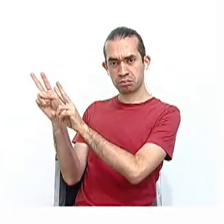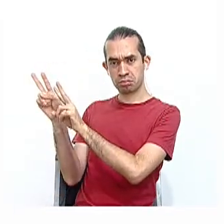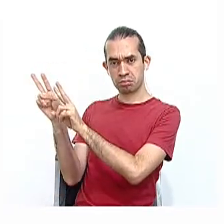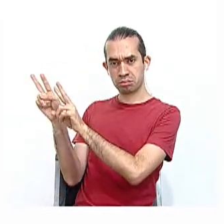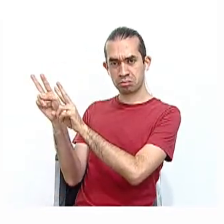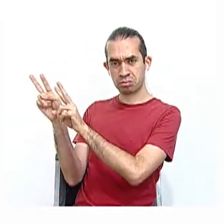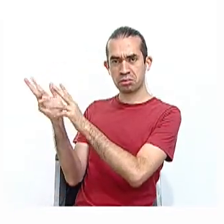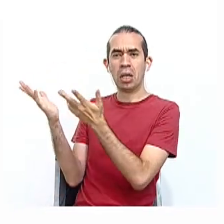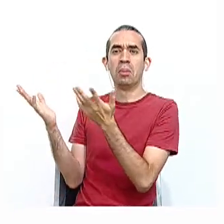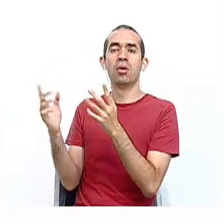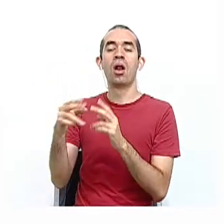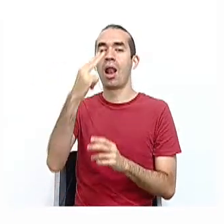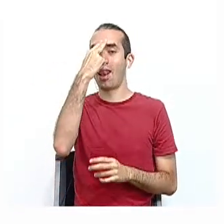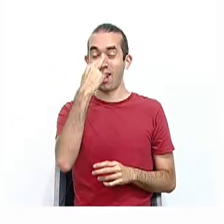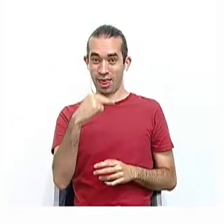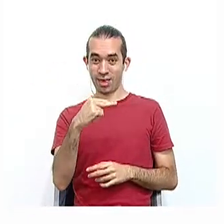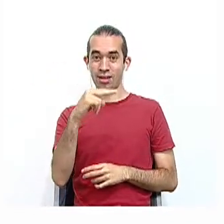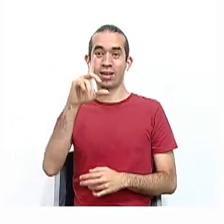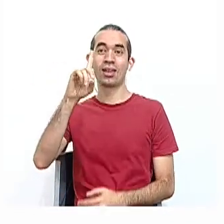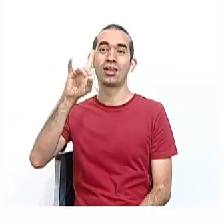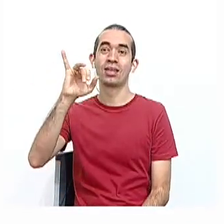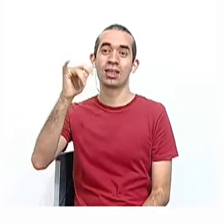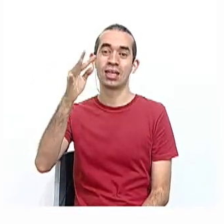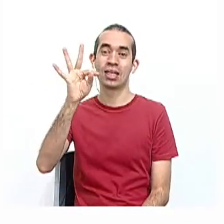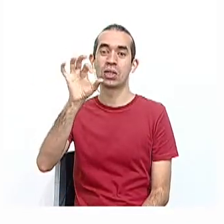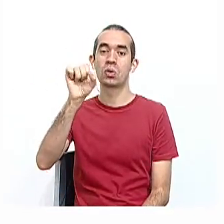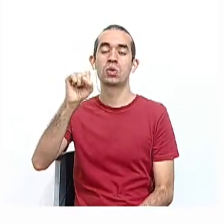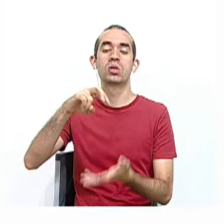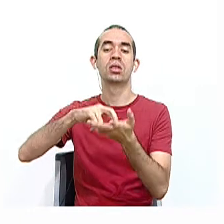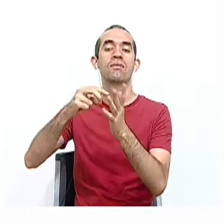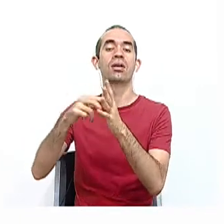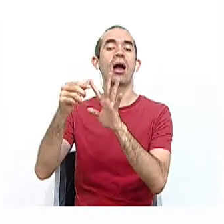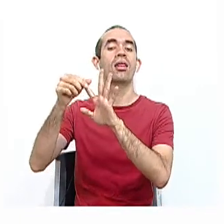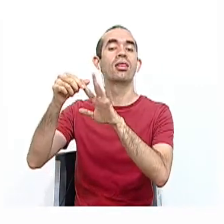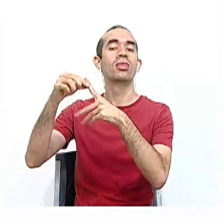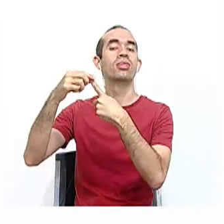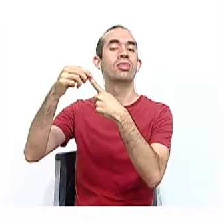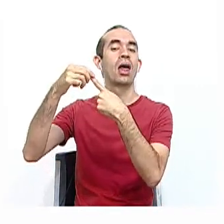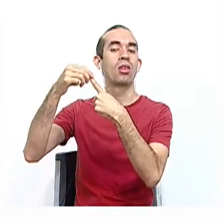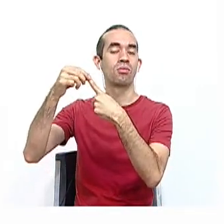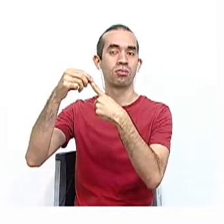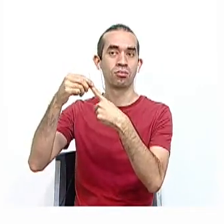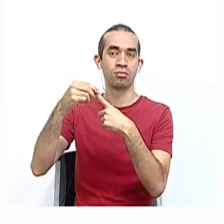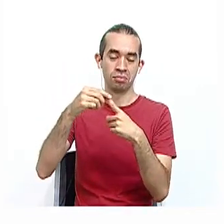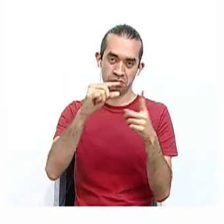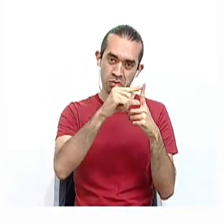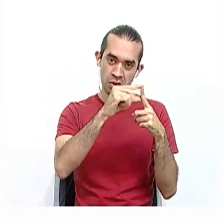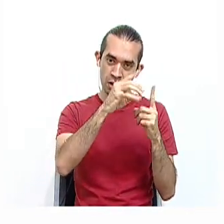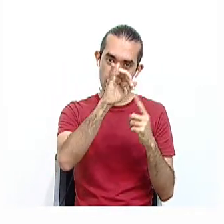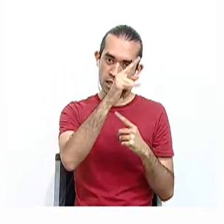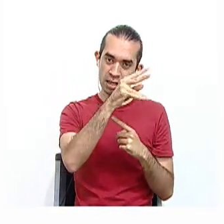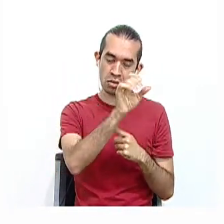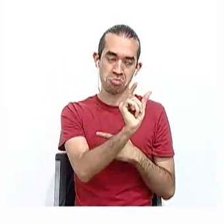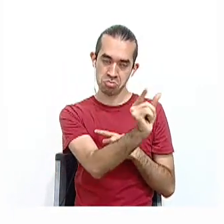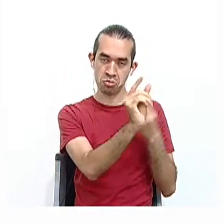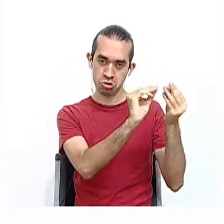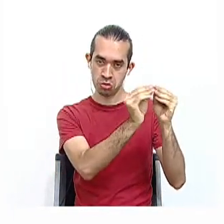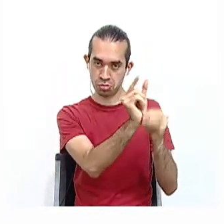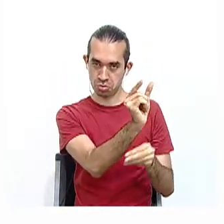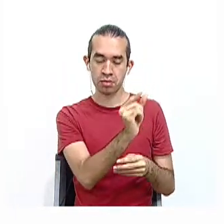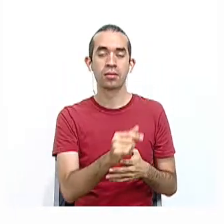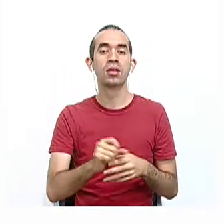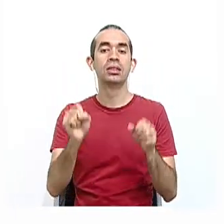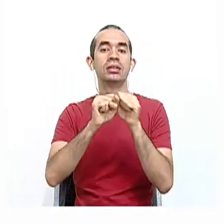proviene de la voz latina digitus y que se refiere a dedo, sí, haciendo alusión a uno de los primeros sistemas de